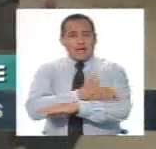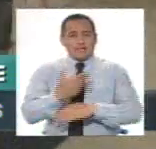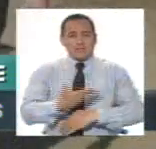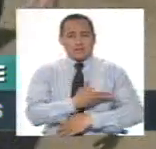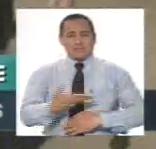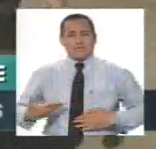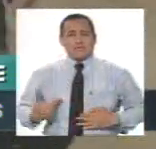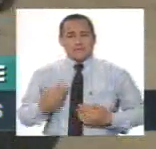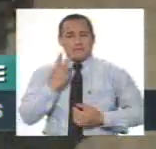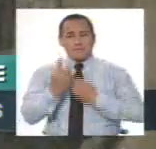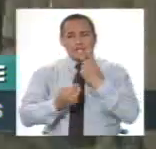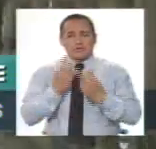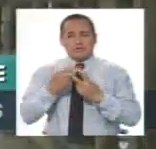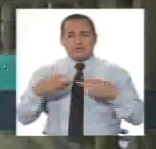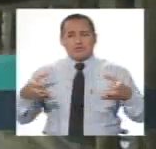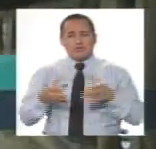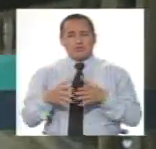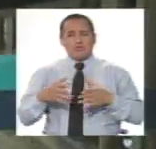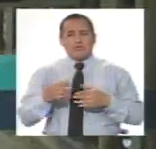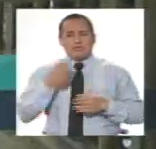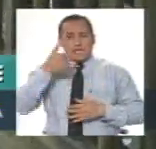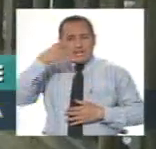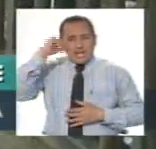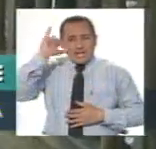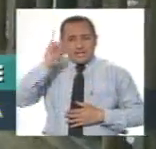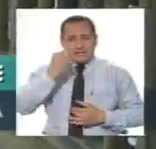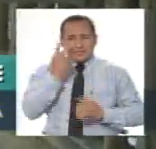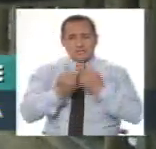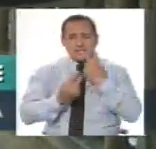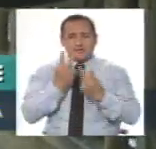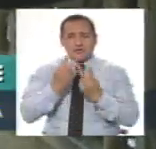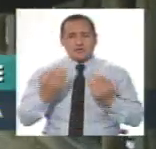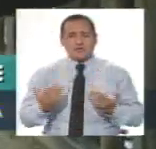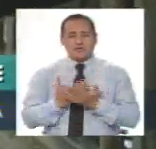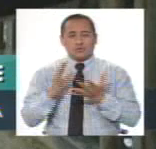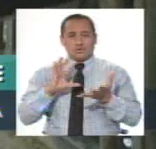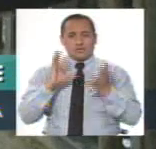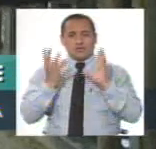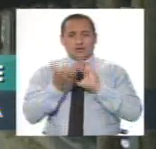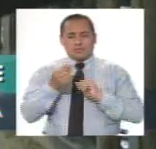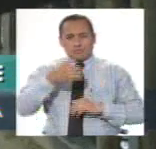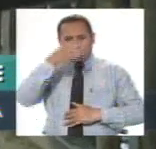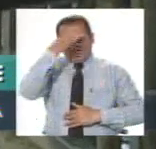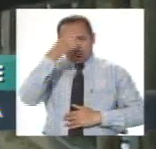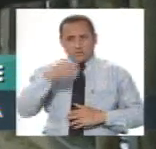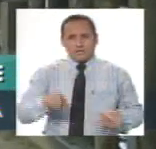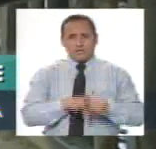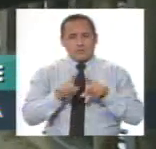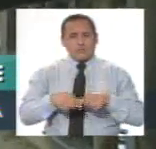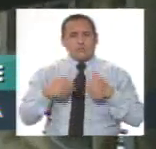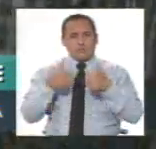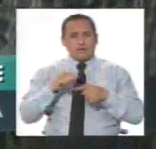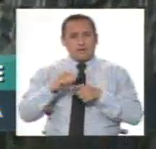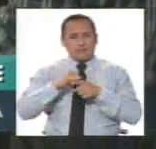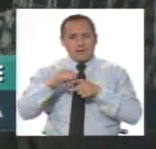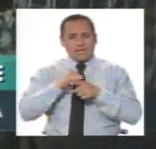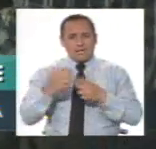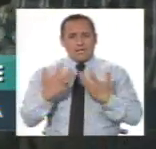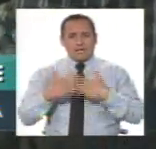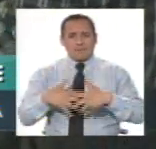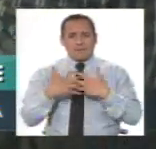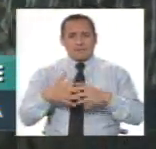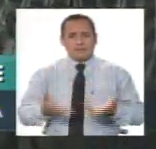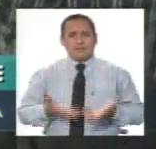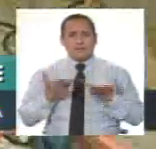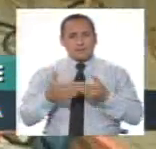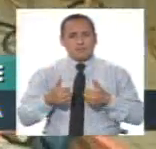de Estado visitó la planta lechera Hof HaSharon, donde la innovación tecnológica y las buenas prácticas empresariales